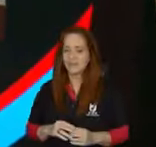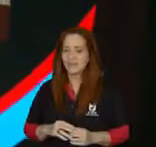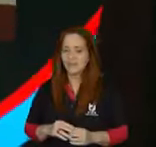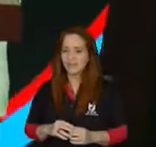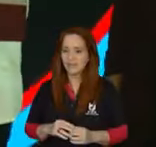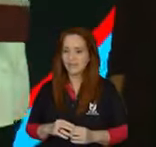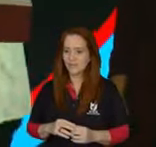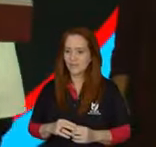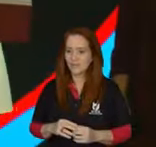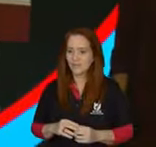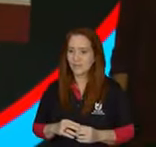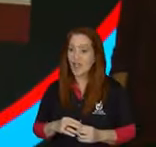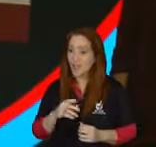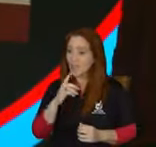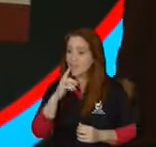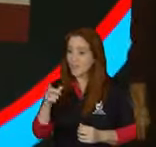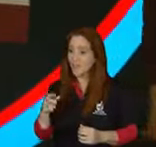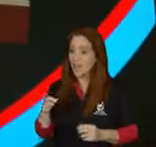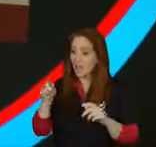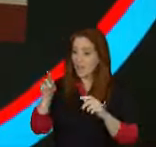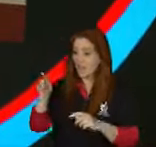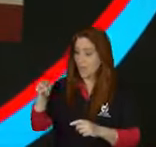Alguien diga, prepárate para lo que viene.